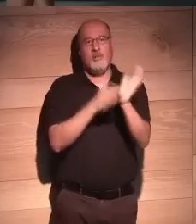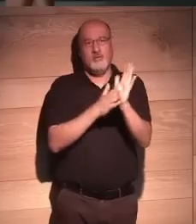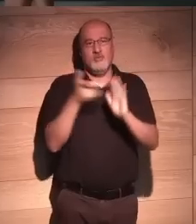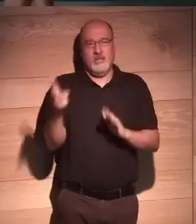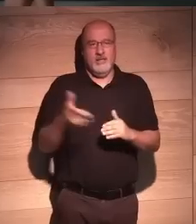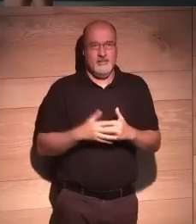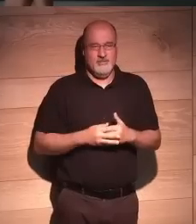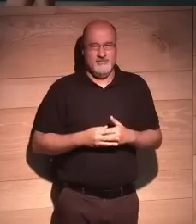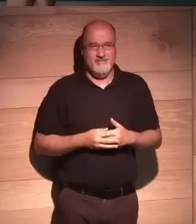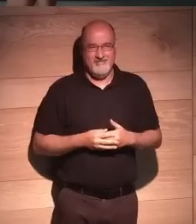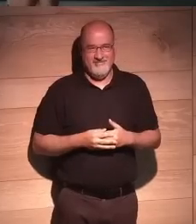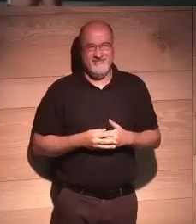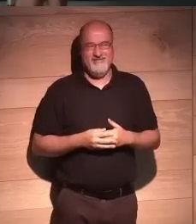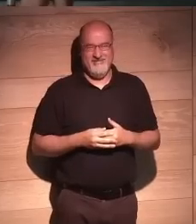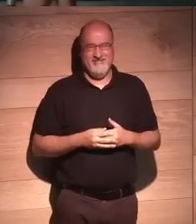él.